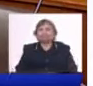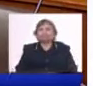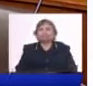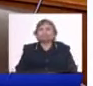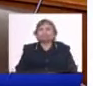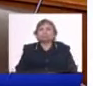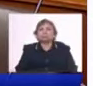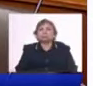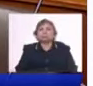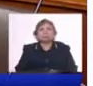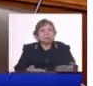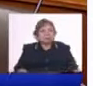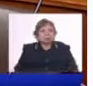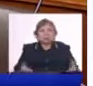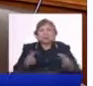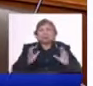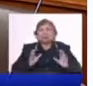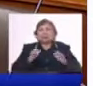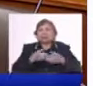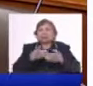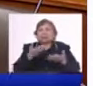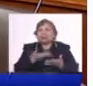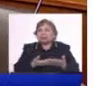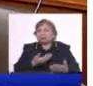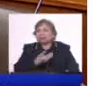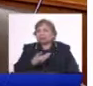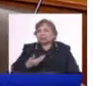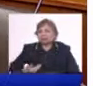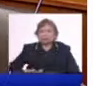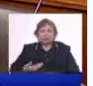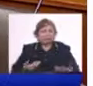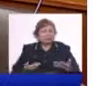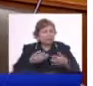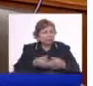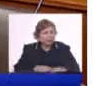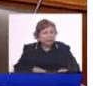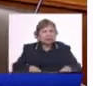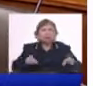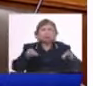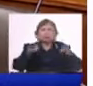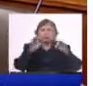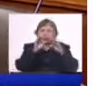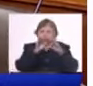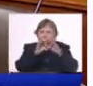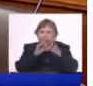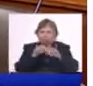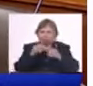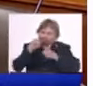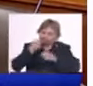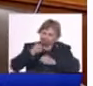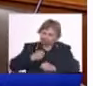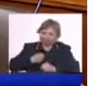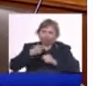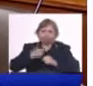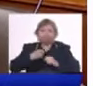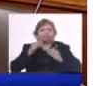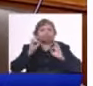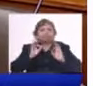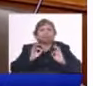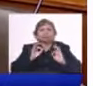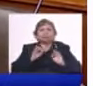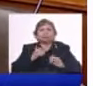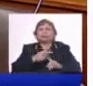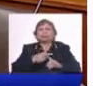o participamos en el Congreso de la República, es importante de la posición que hemos mantenido, principalmente